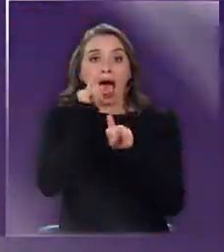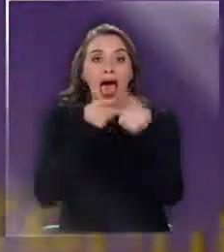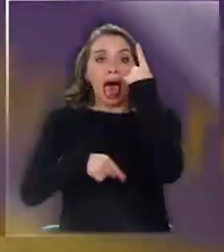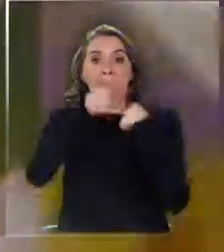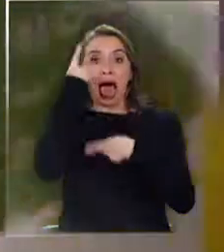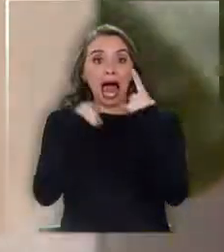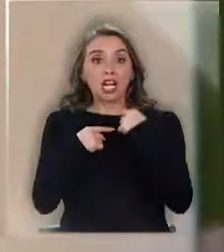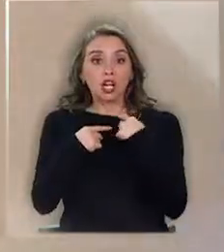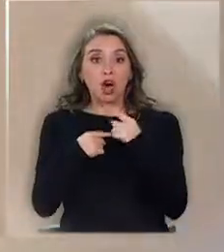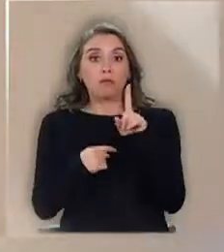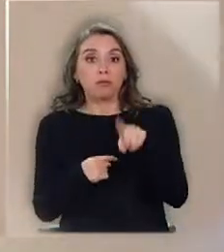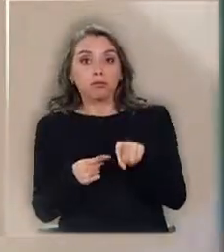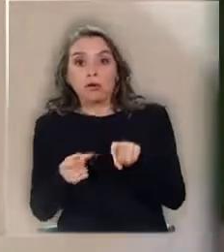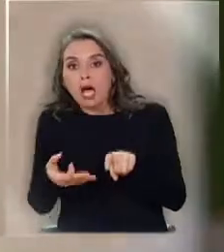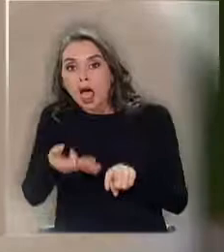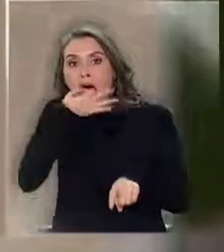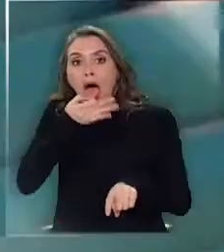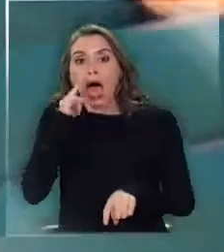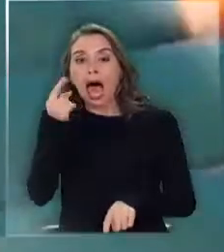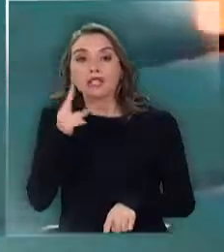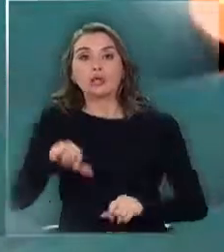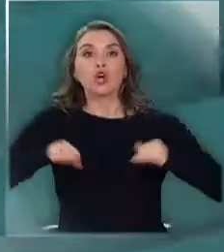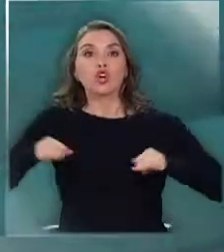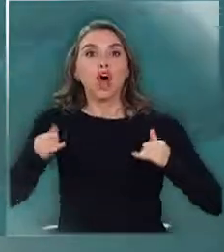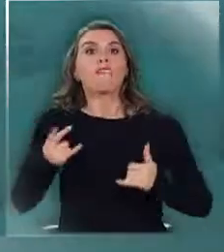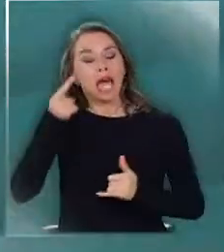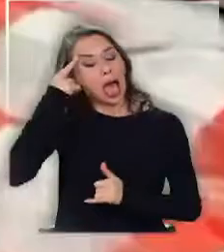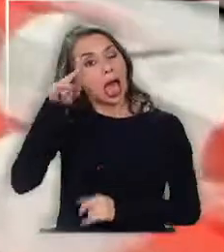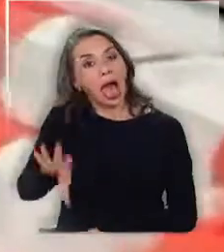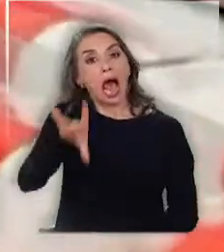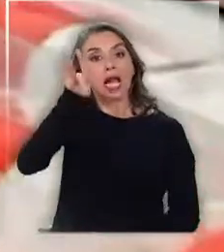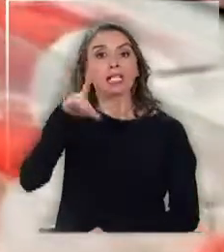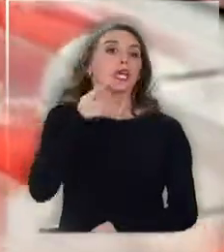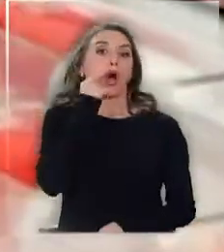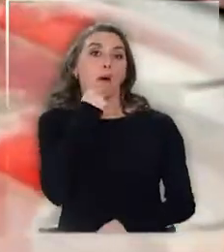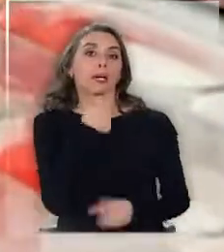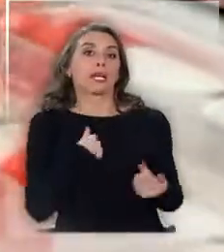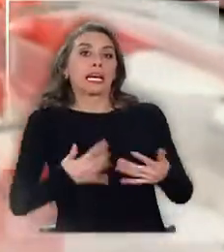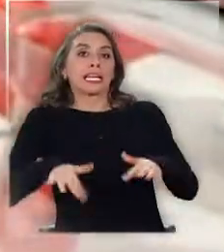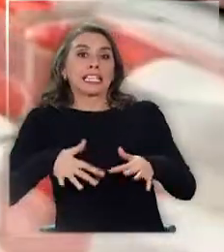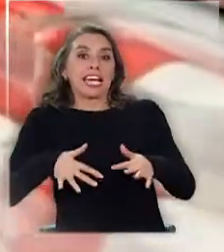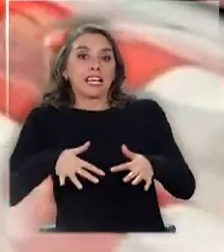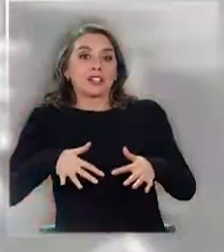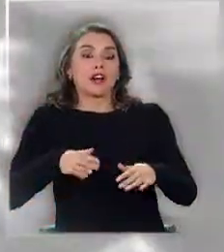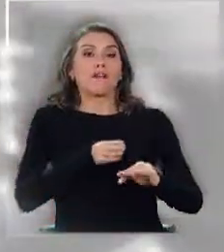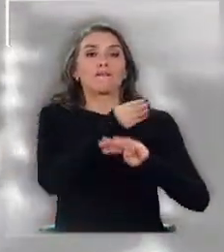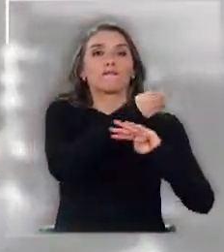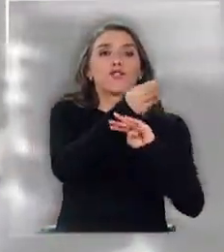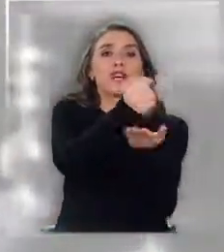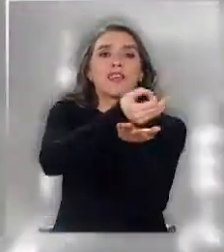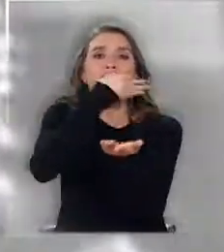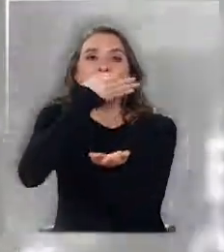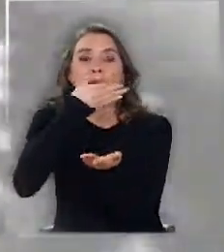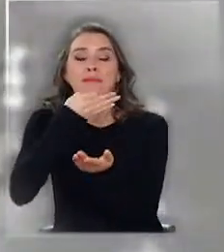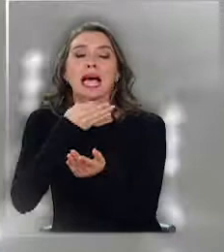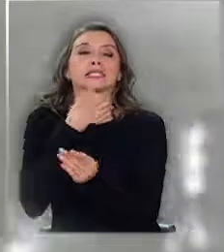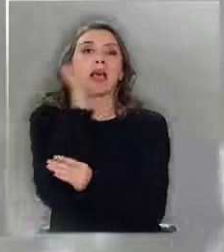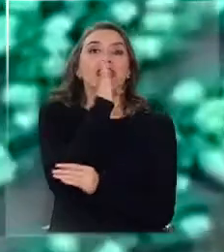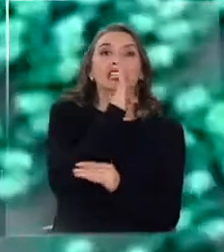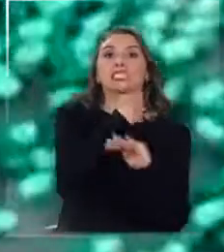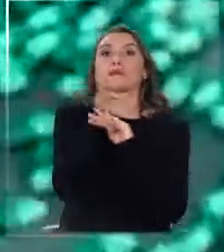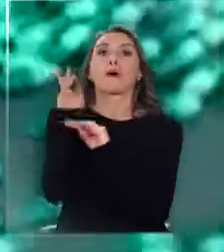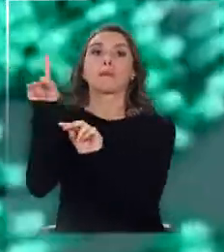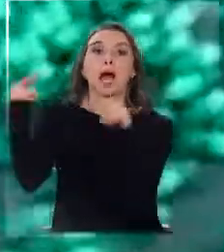jóvenes decidan usar el Viagra. Me daba nervio y, bueno, trataba de ir a distintas farmacias para que no me reconocieran.